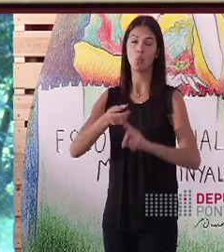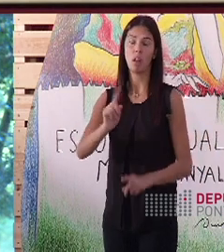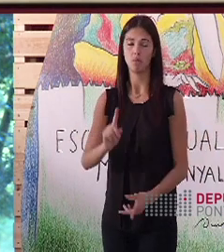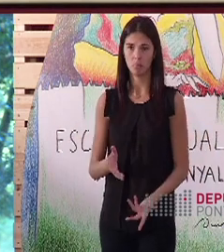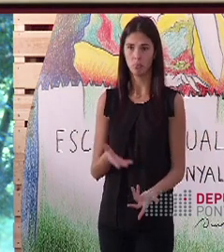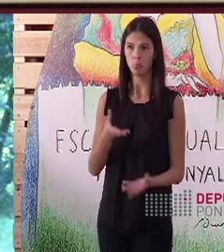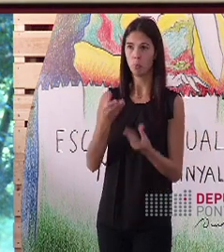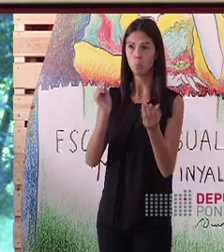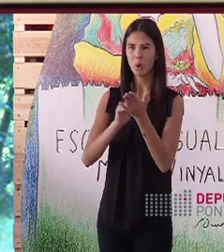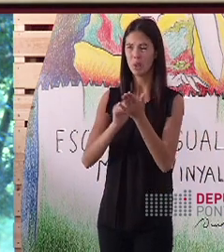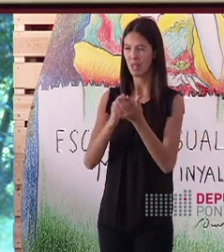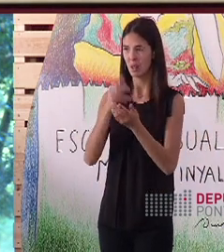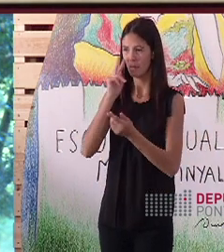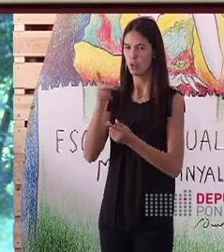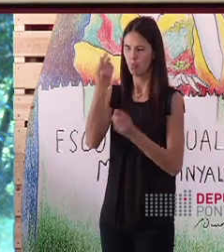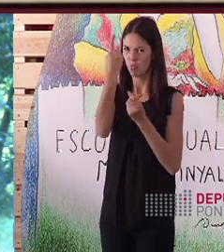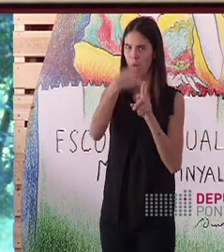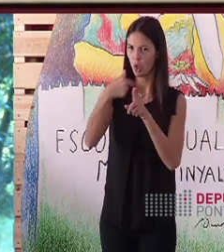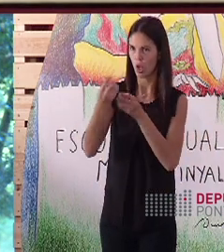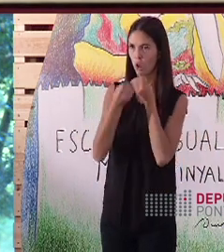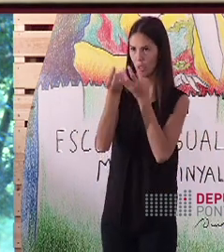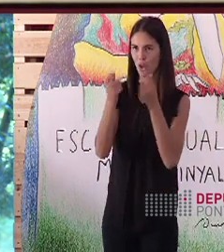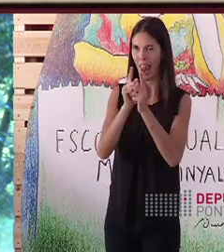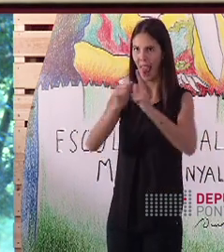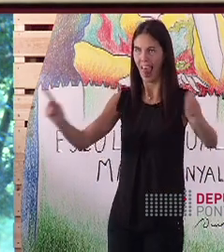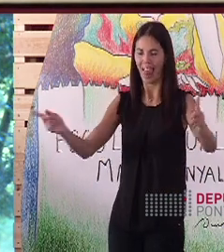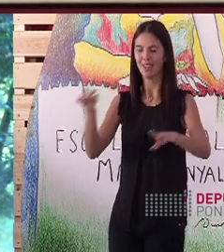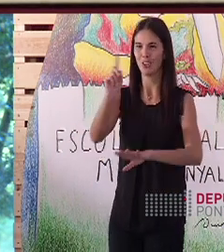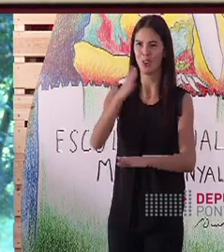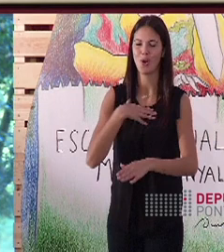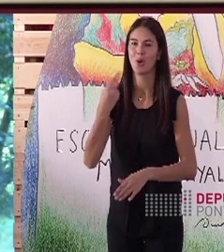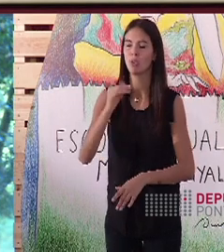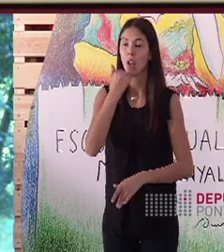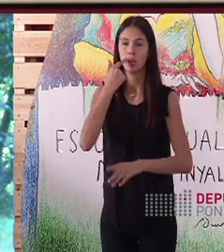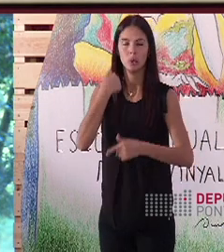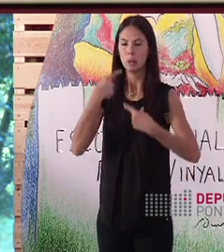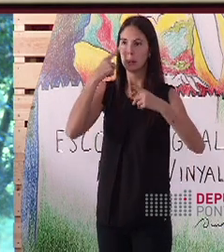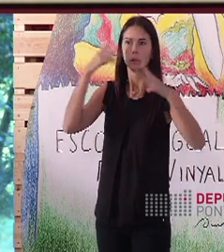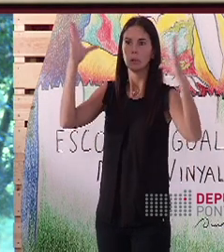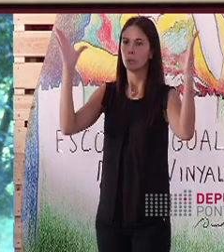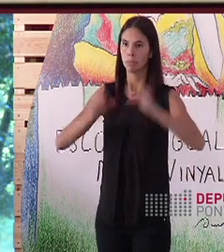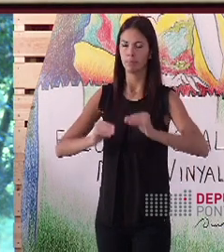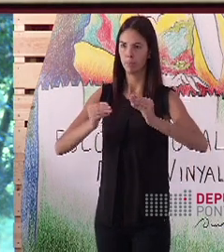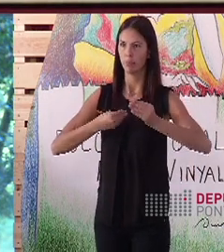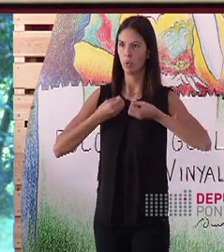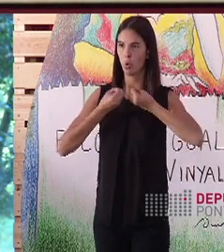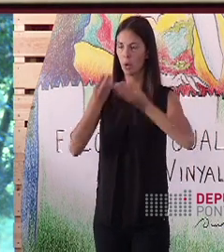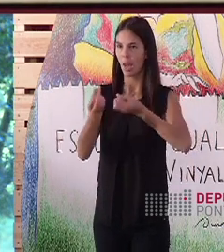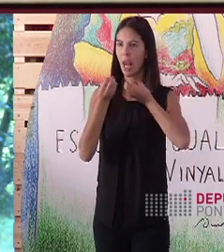pornográficos, y os voy a contar una cosa que no quiero alargarlo, pero algo que a mí me ha impresionado muchísimo, el último relato